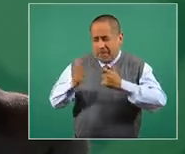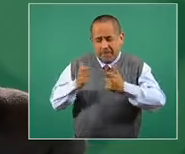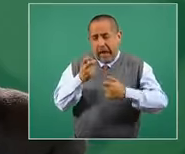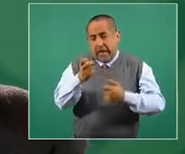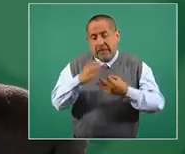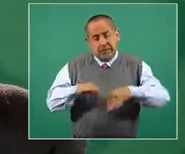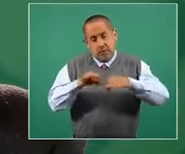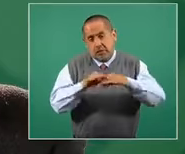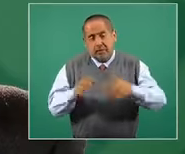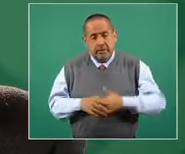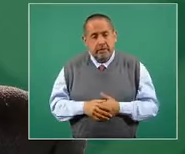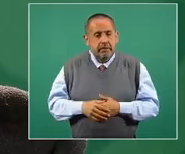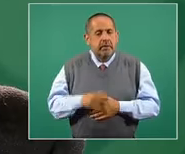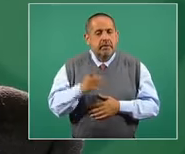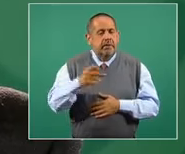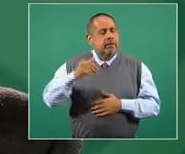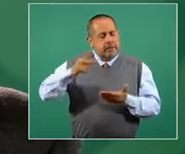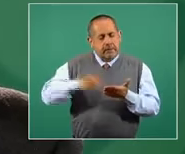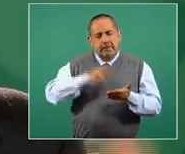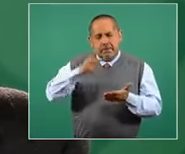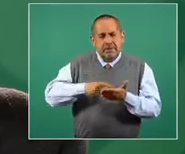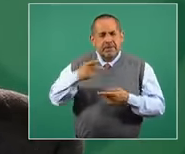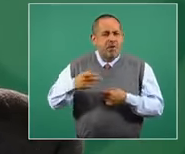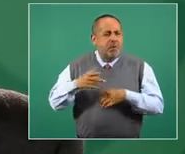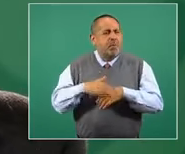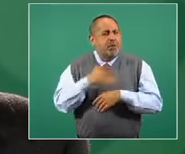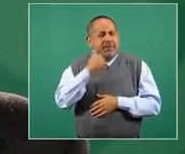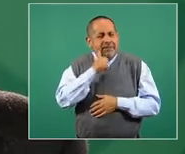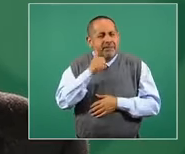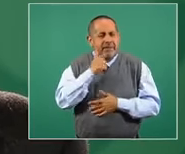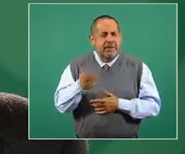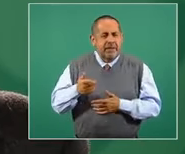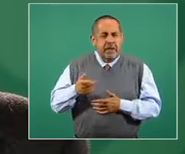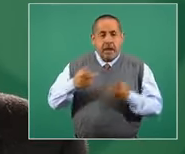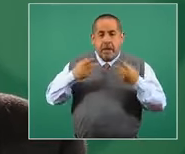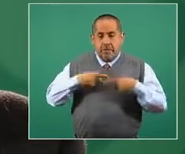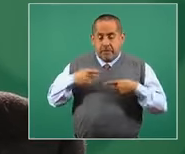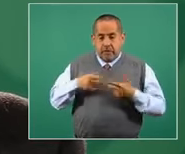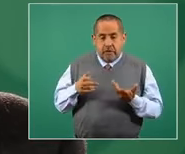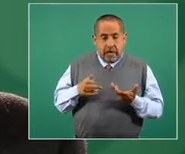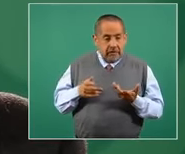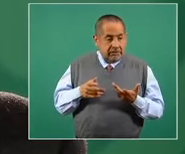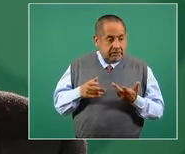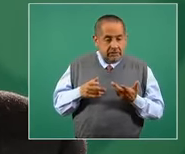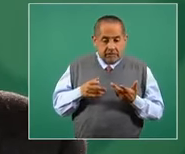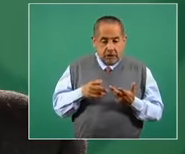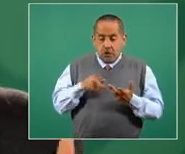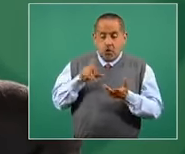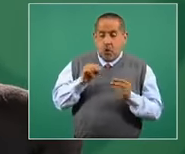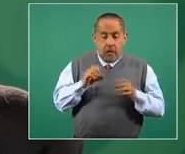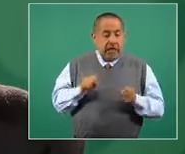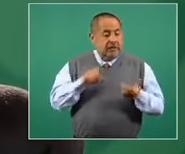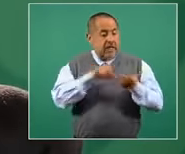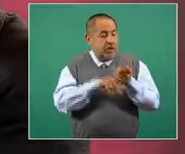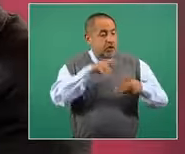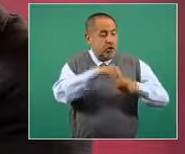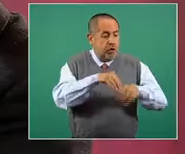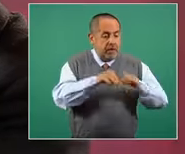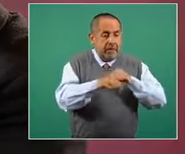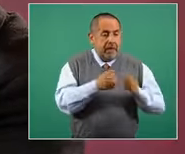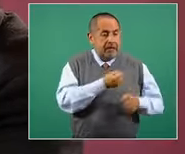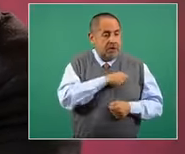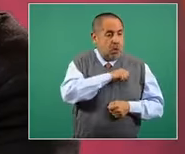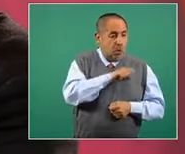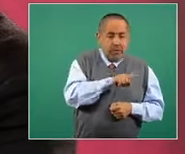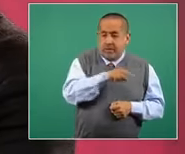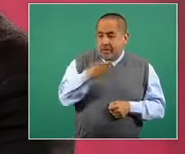explica, y ha sido una pregunta repetida, ¿por qué involucrar a personal fuera del sector salud? La respuesta es muy clara,